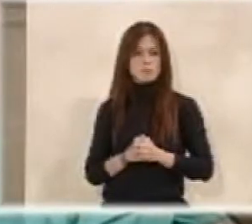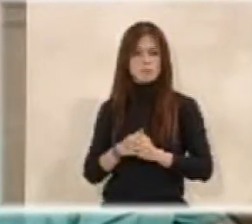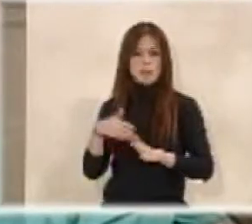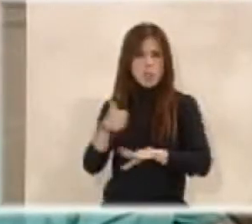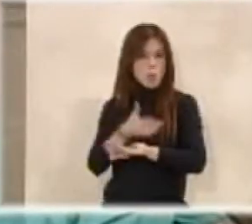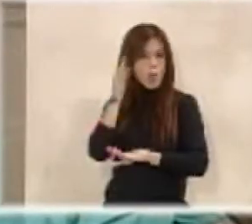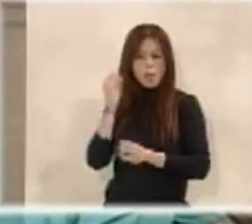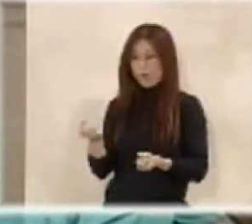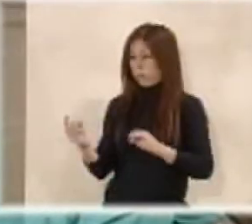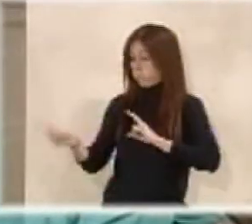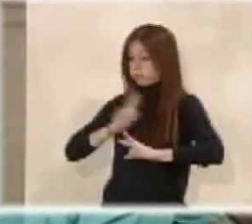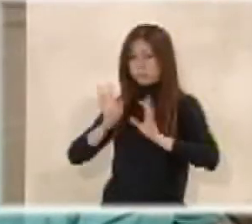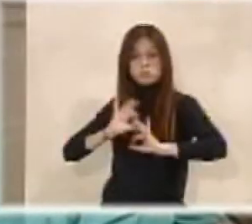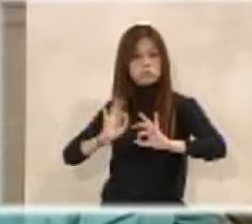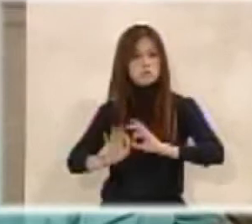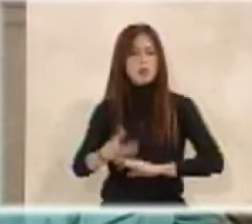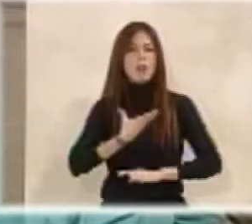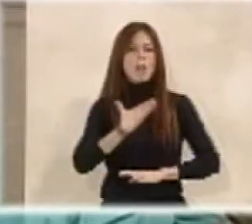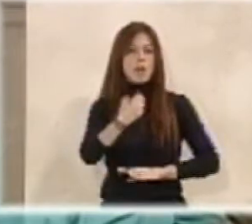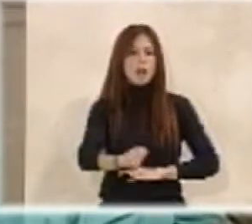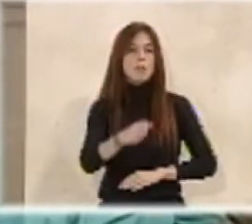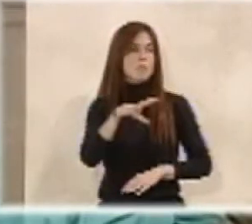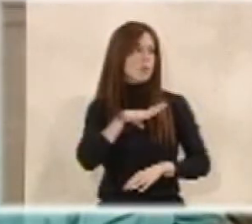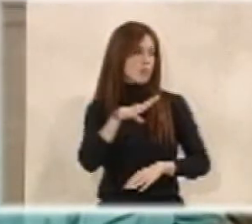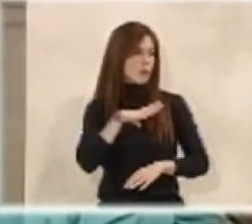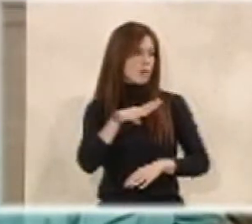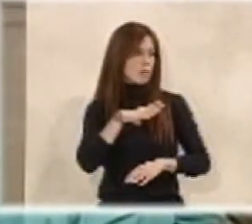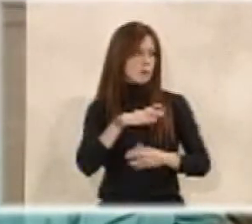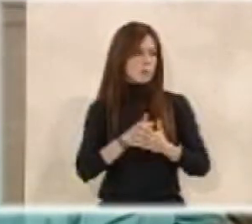Señor, por favor.